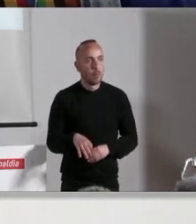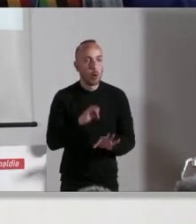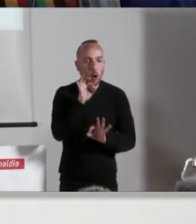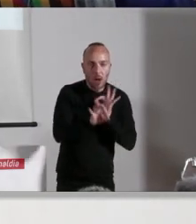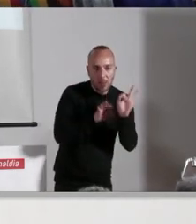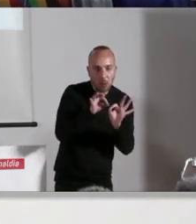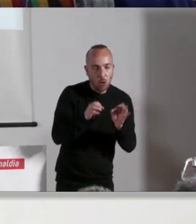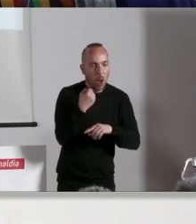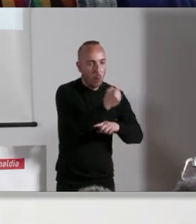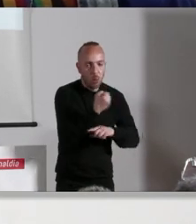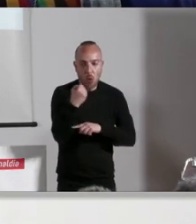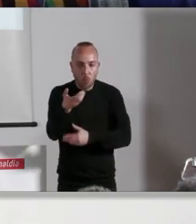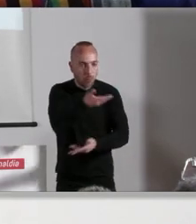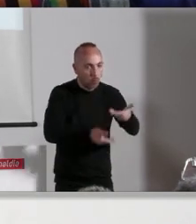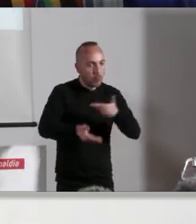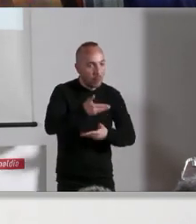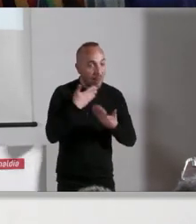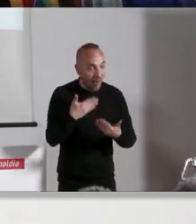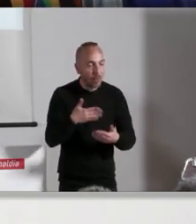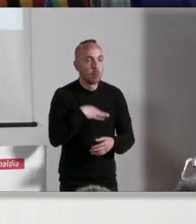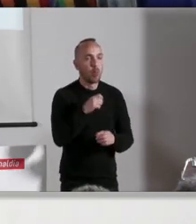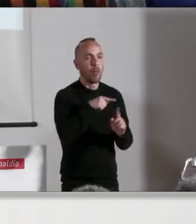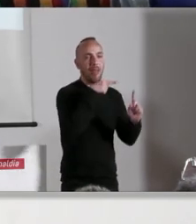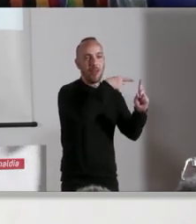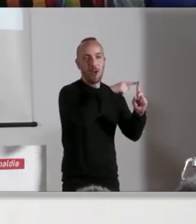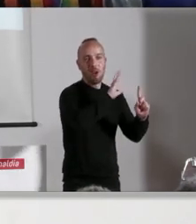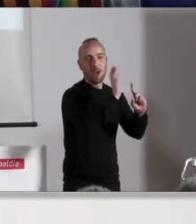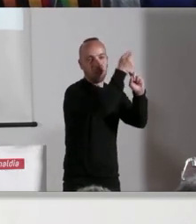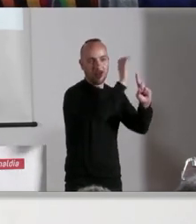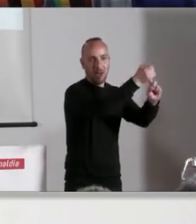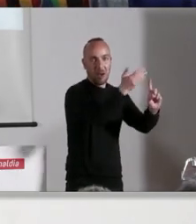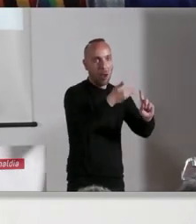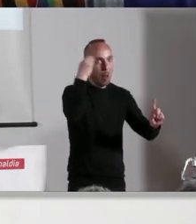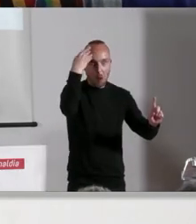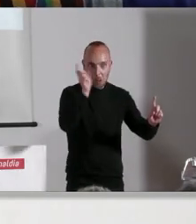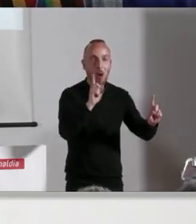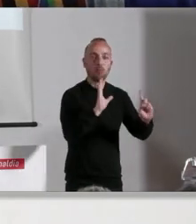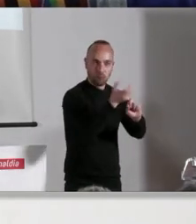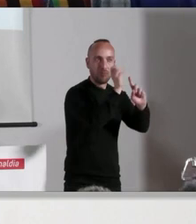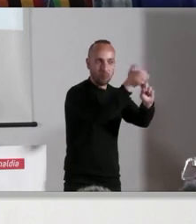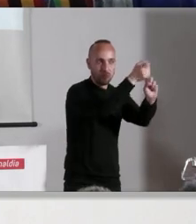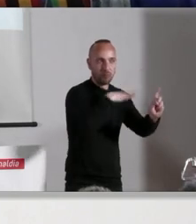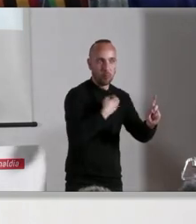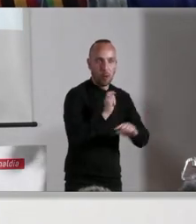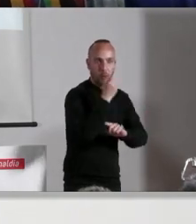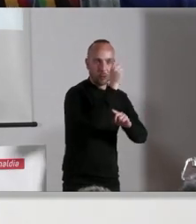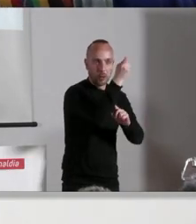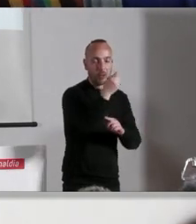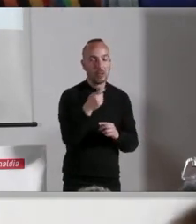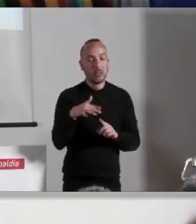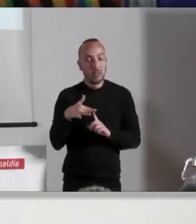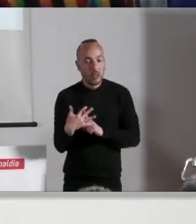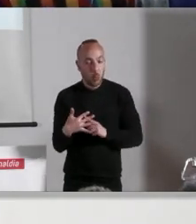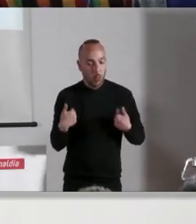mutuo se pueden conseguir objetivos hasta ahora que parecían utópicos y que la única manera de mejorar nuestra situación y